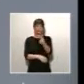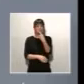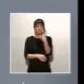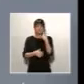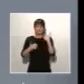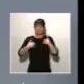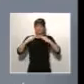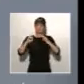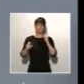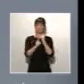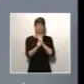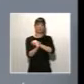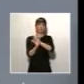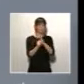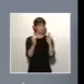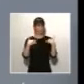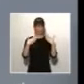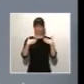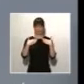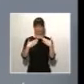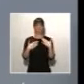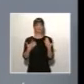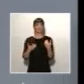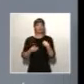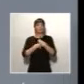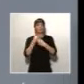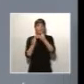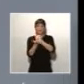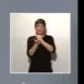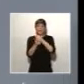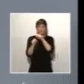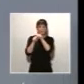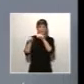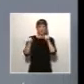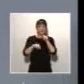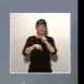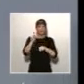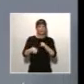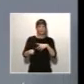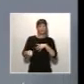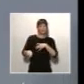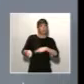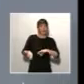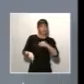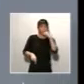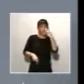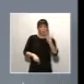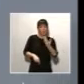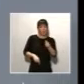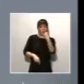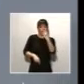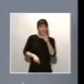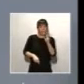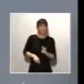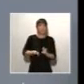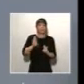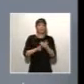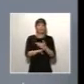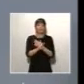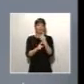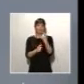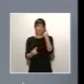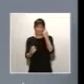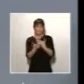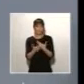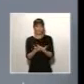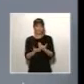virus. Se están usando medicamentos basándose en un potencial beneficio, pero es imprescindible tener datos, generar conocimiento para